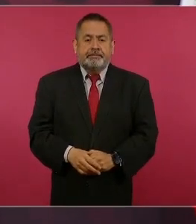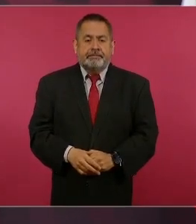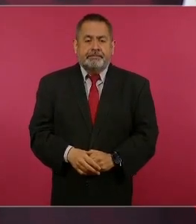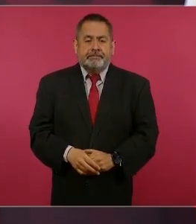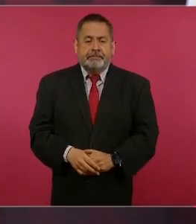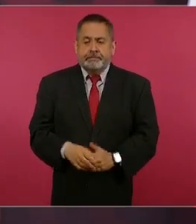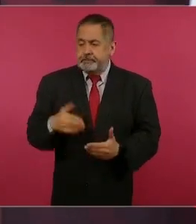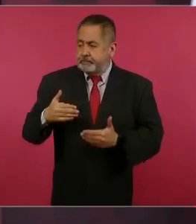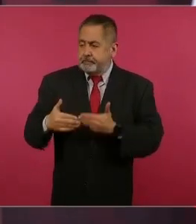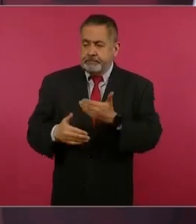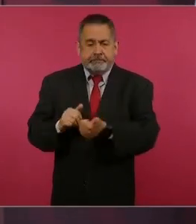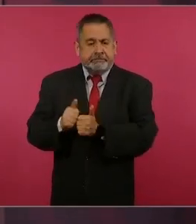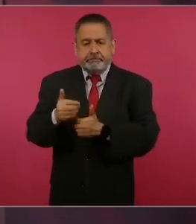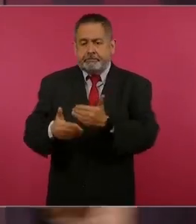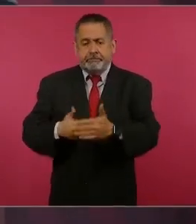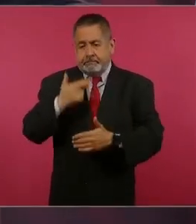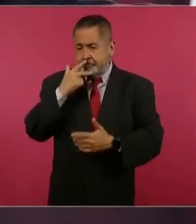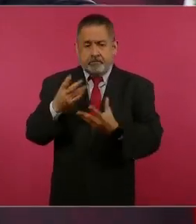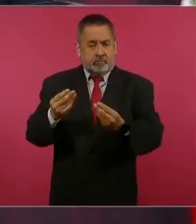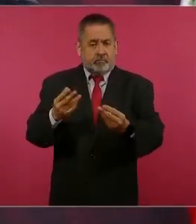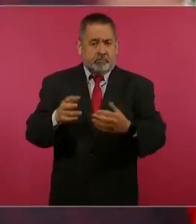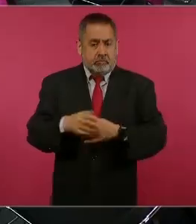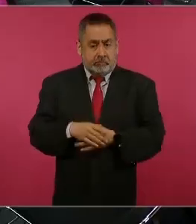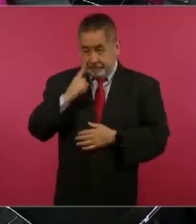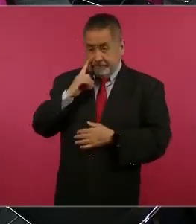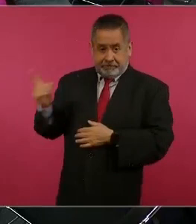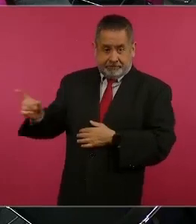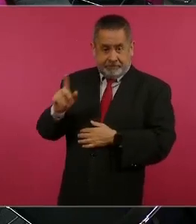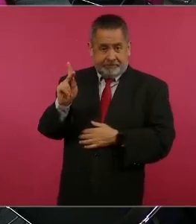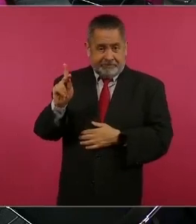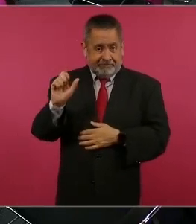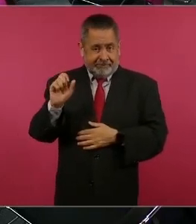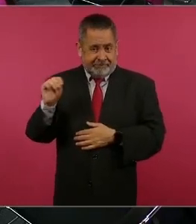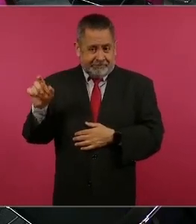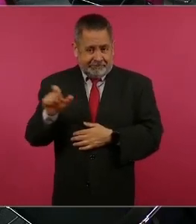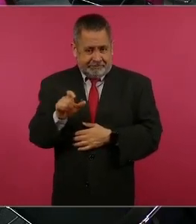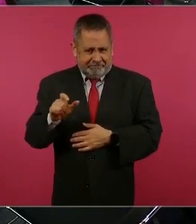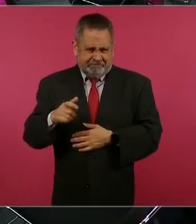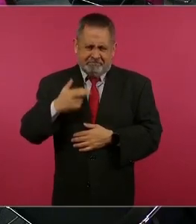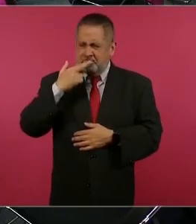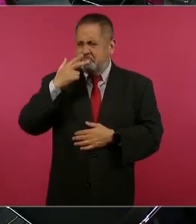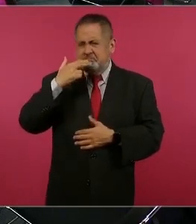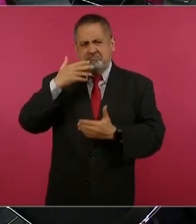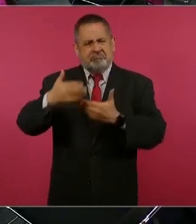Y se ha avanzado muchísimo. Todo esto de Pemex se ha logrado